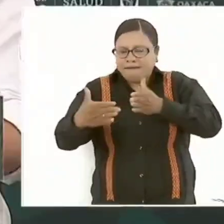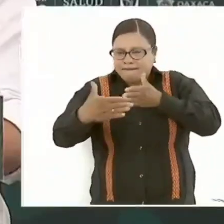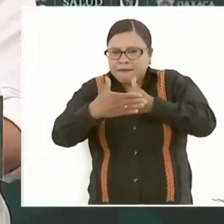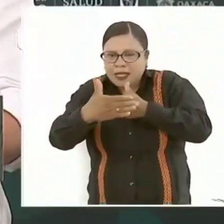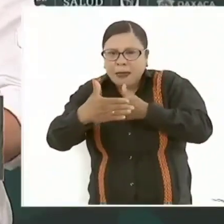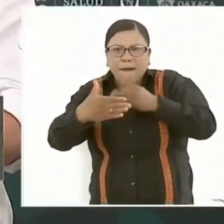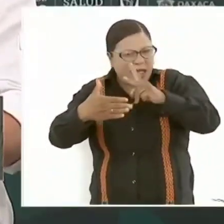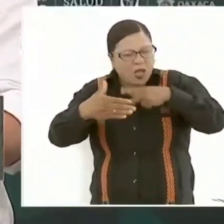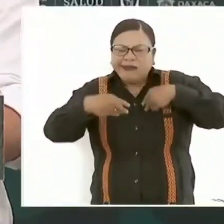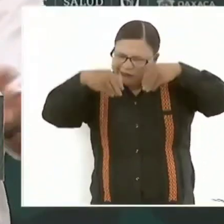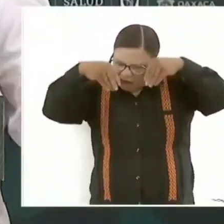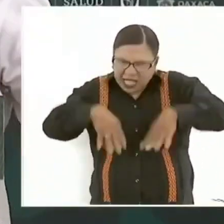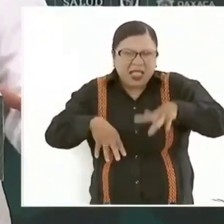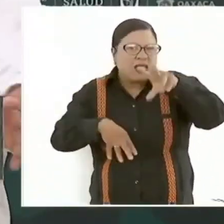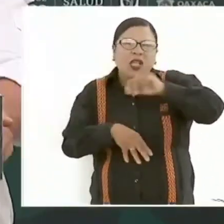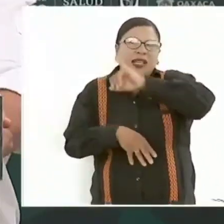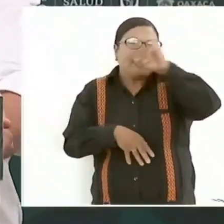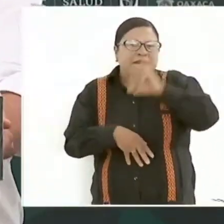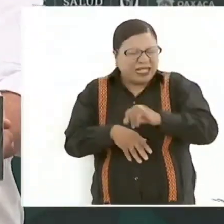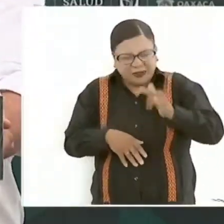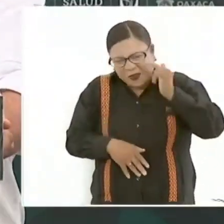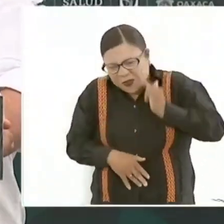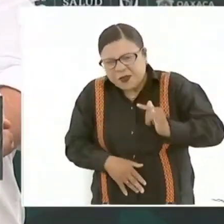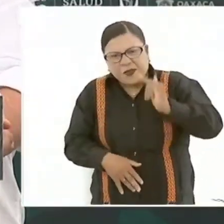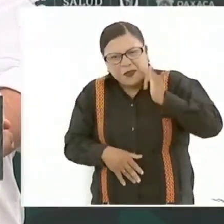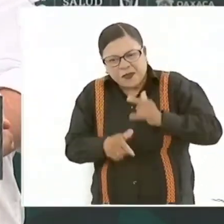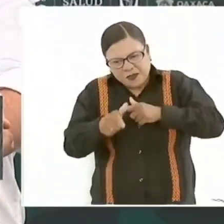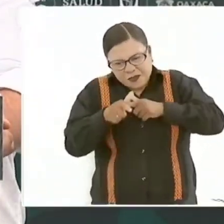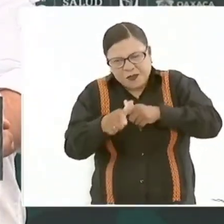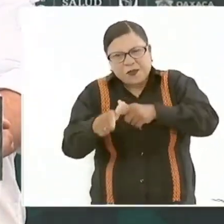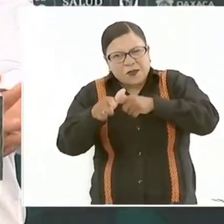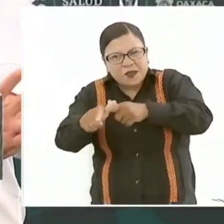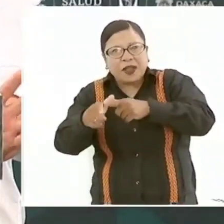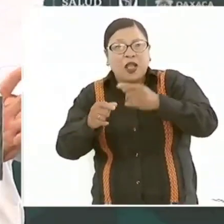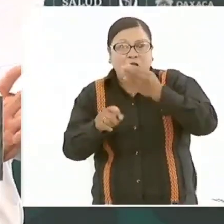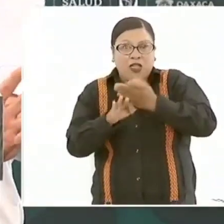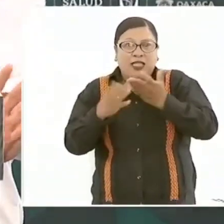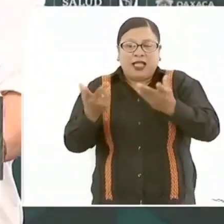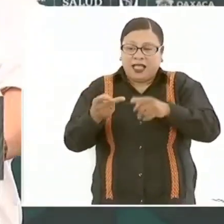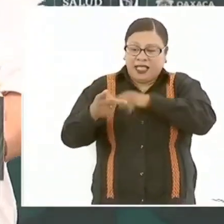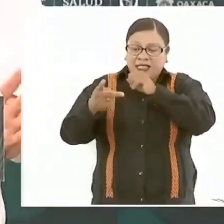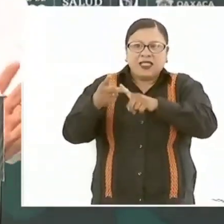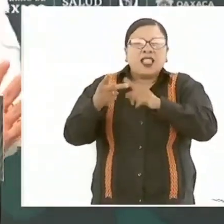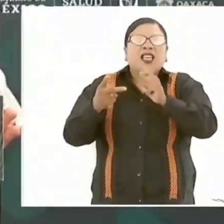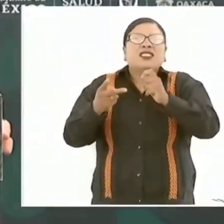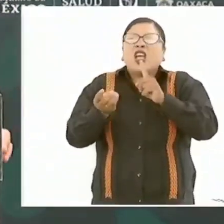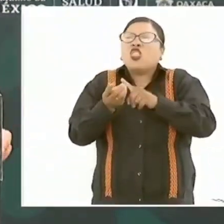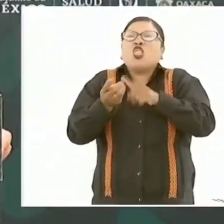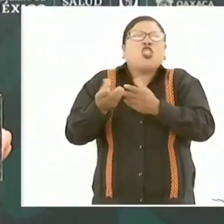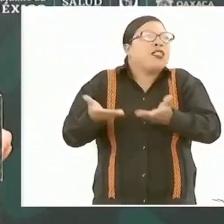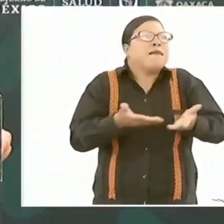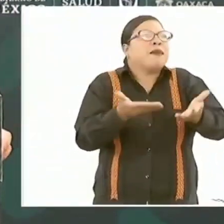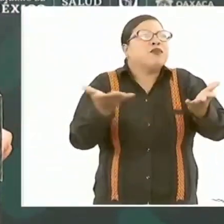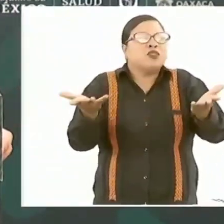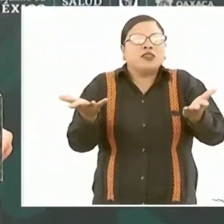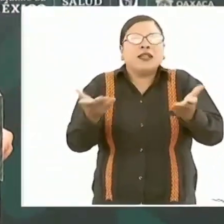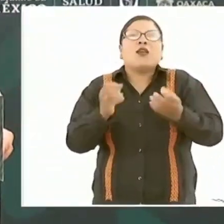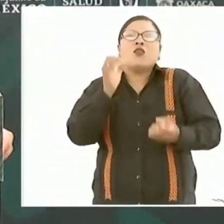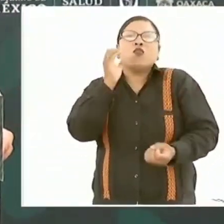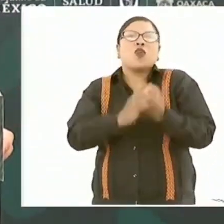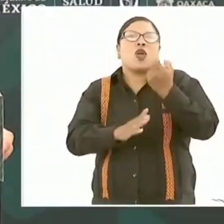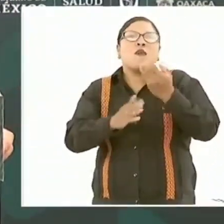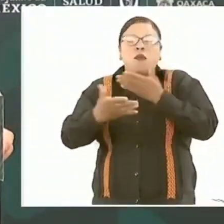no claudicamos, no nos rendimos. Y hoy venimos a responder la segunda pregunta: ¿a dónde vamos? ¿Cómo es el nuevo modelo de